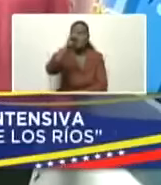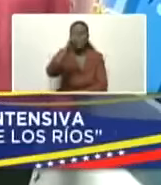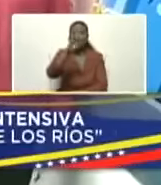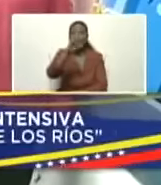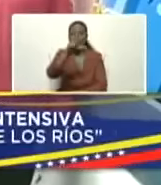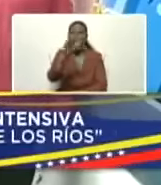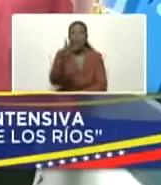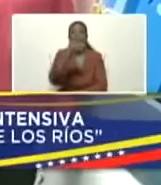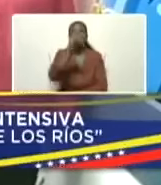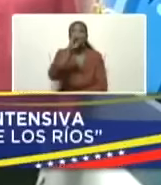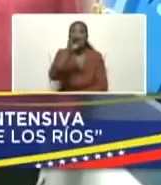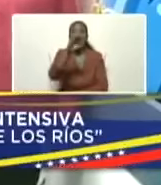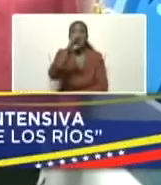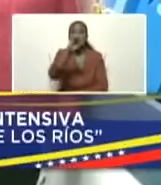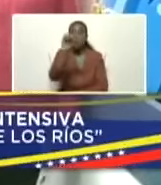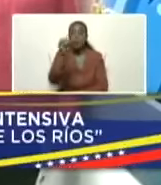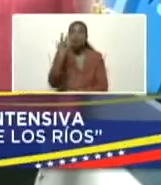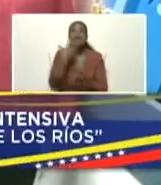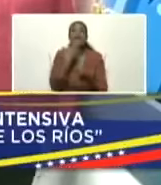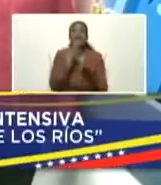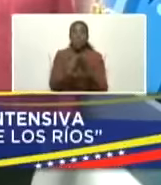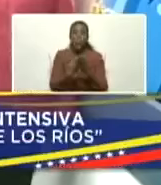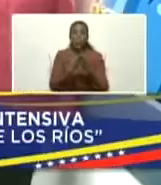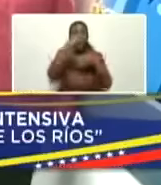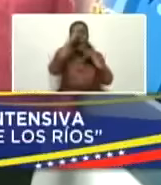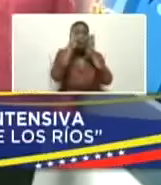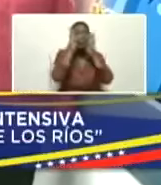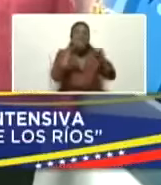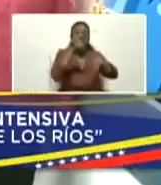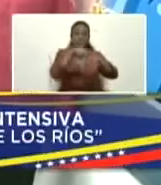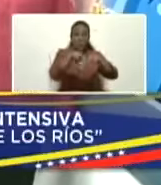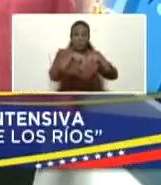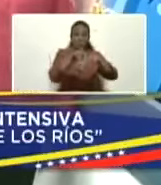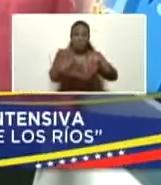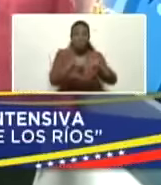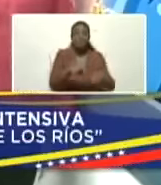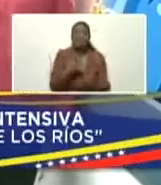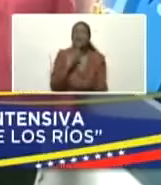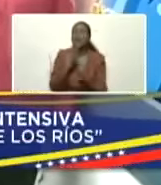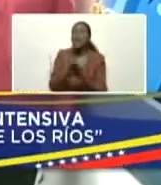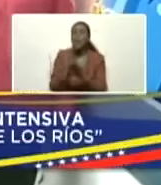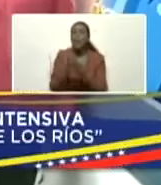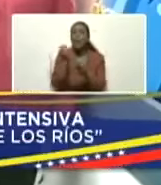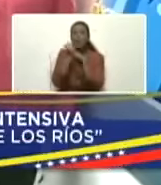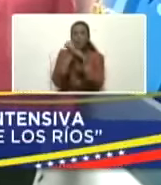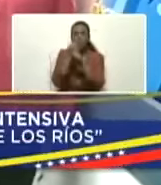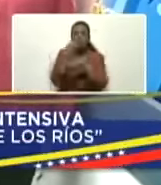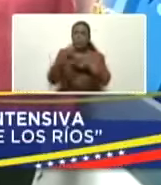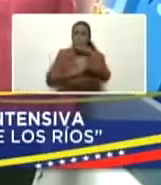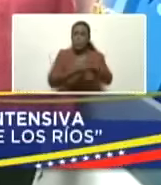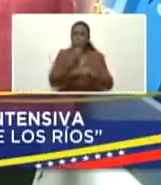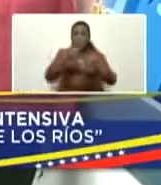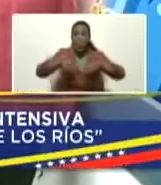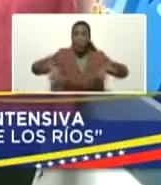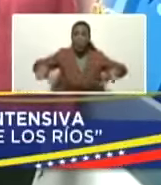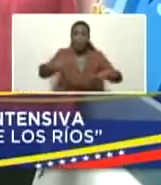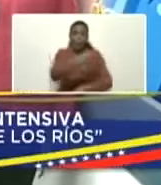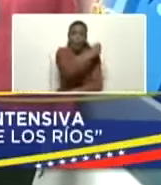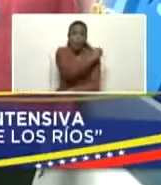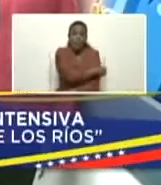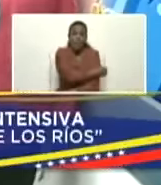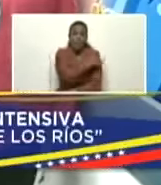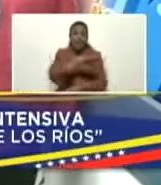Estamos enormemente agradecidos con su persona por esta gran labor. Realmente este es un hospital de